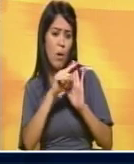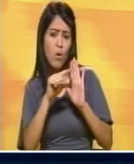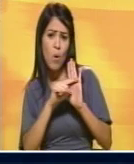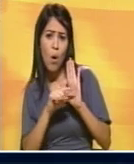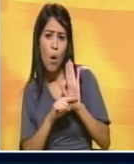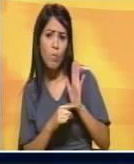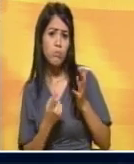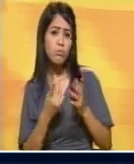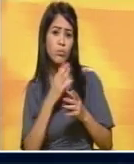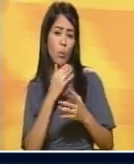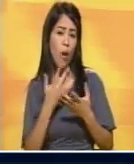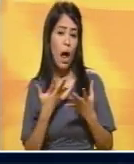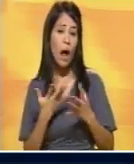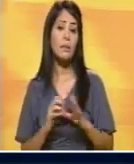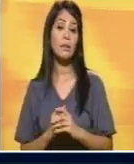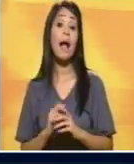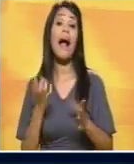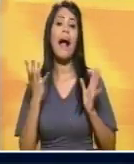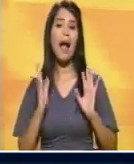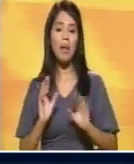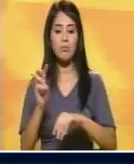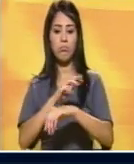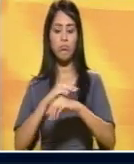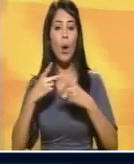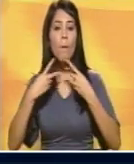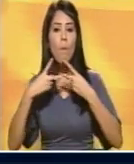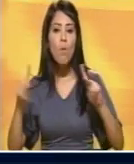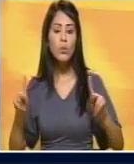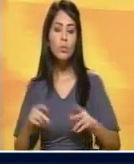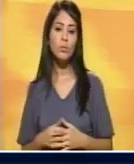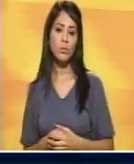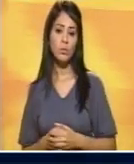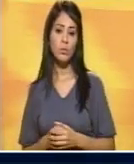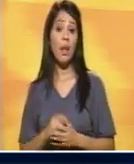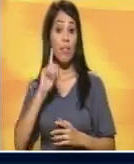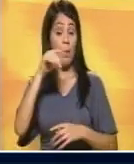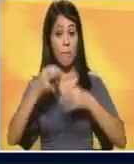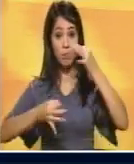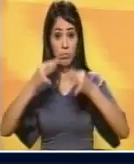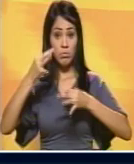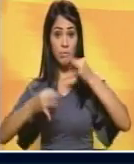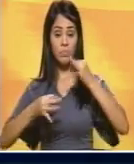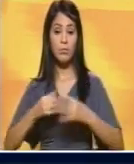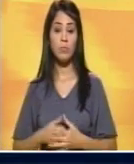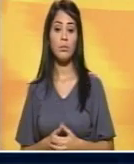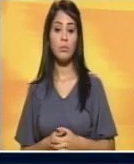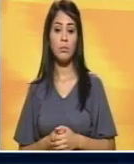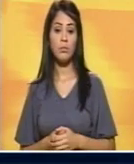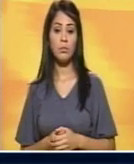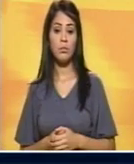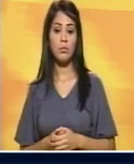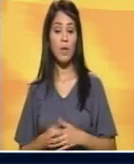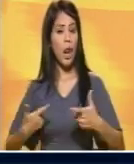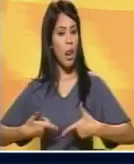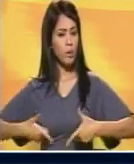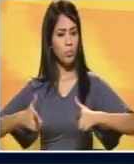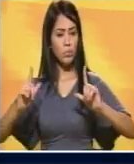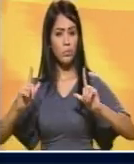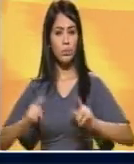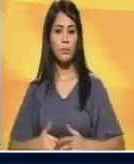o constitucionales, hay un ministerio público, están los tribunales, están las